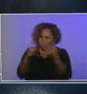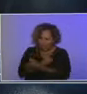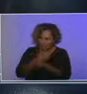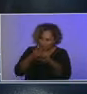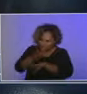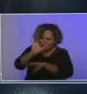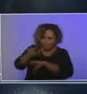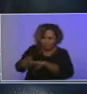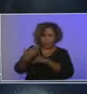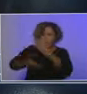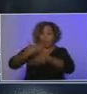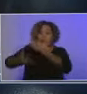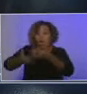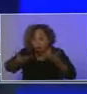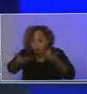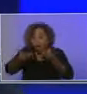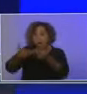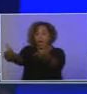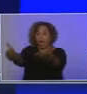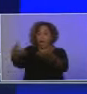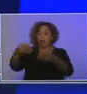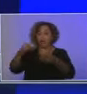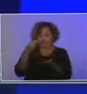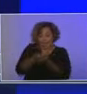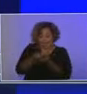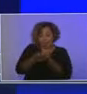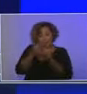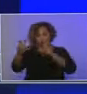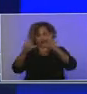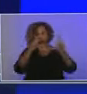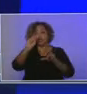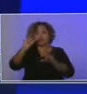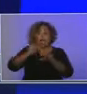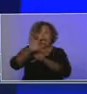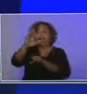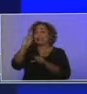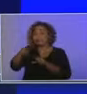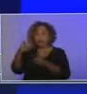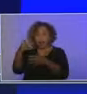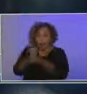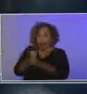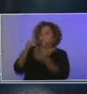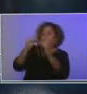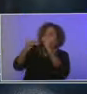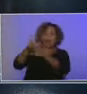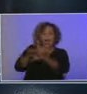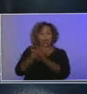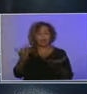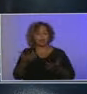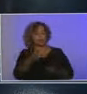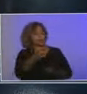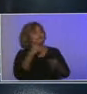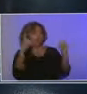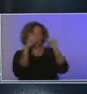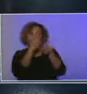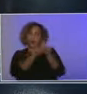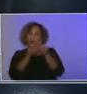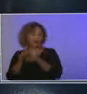es mover esas ruedas para que ese dinero comience a llegar a donde tiene que llegar? Yo creo que es tan complicado como el